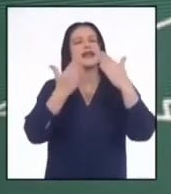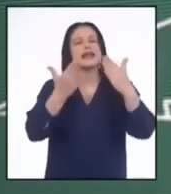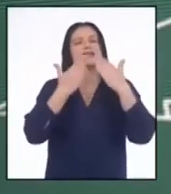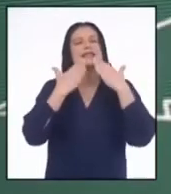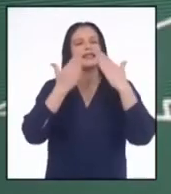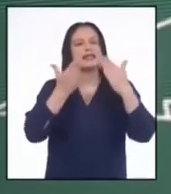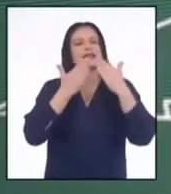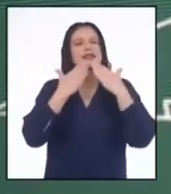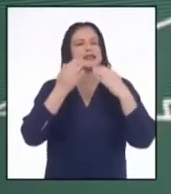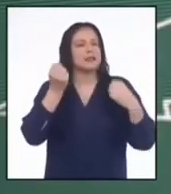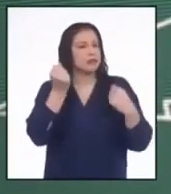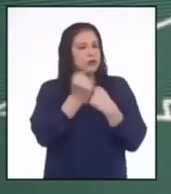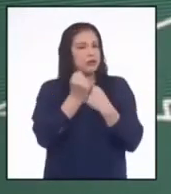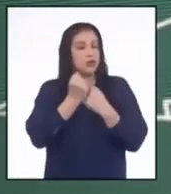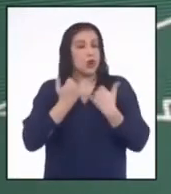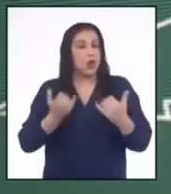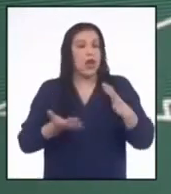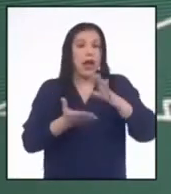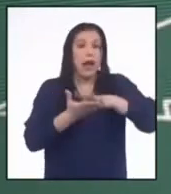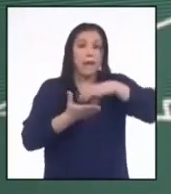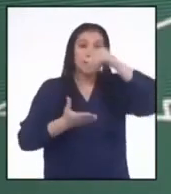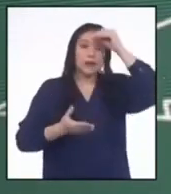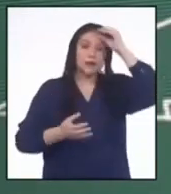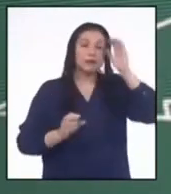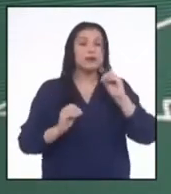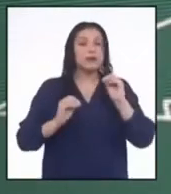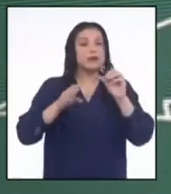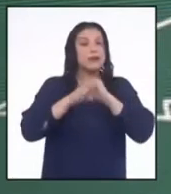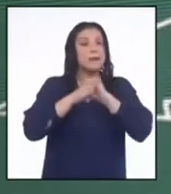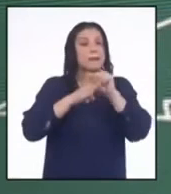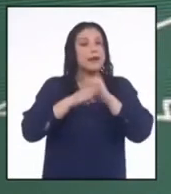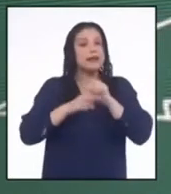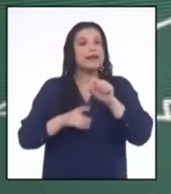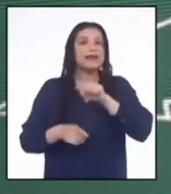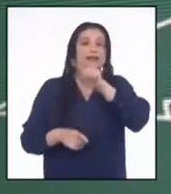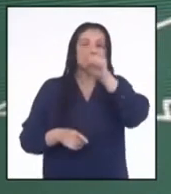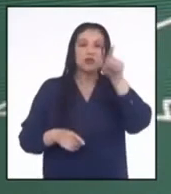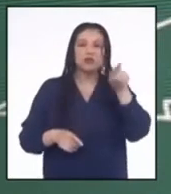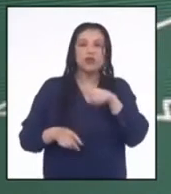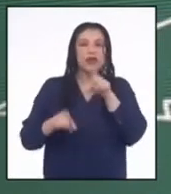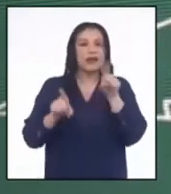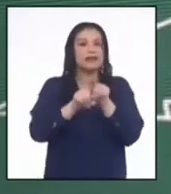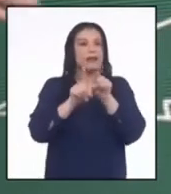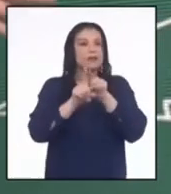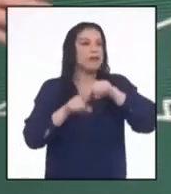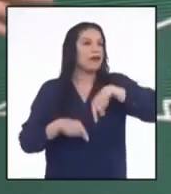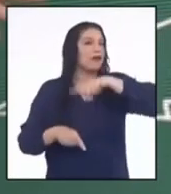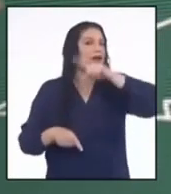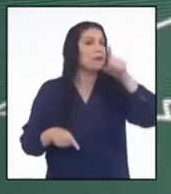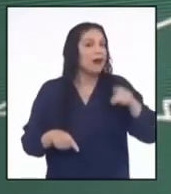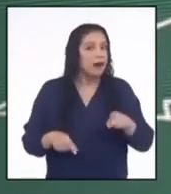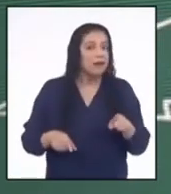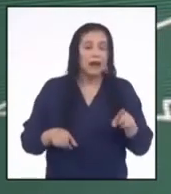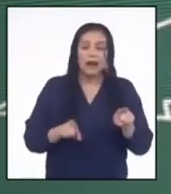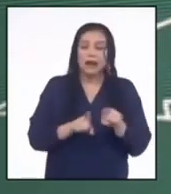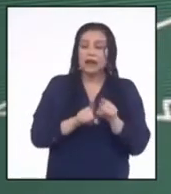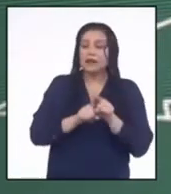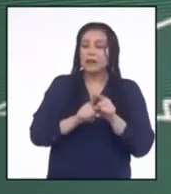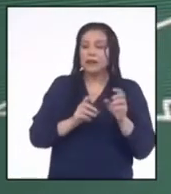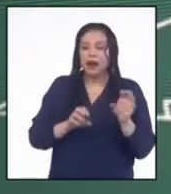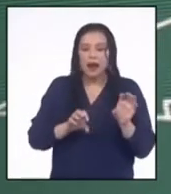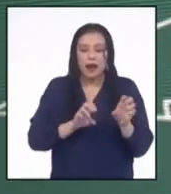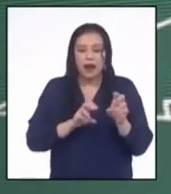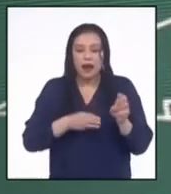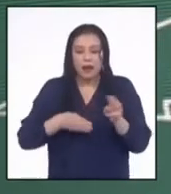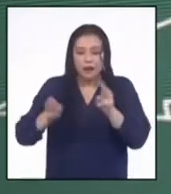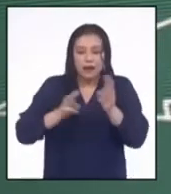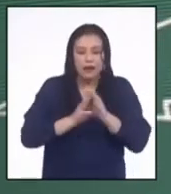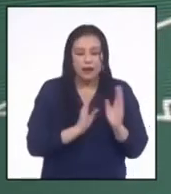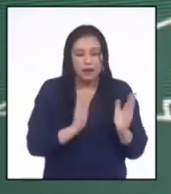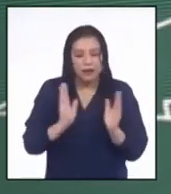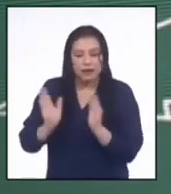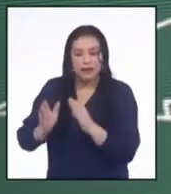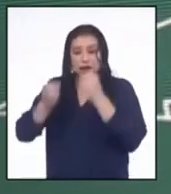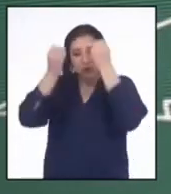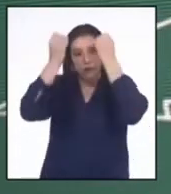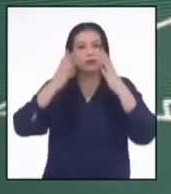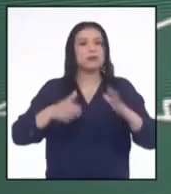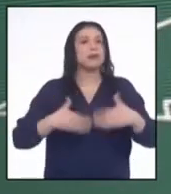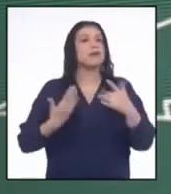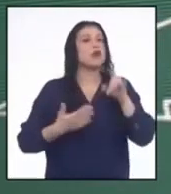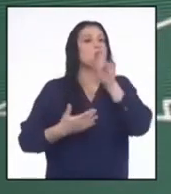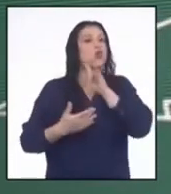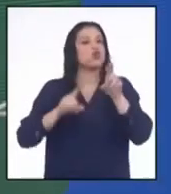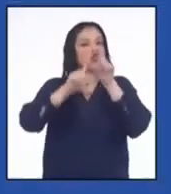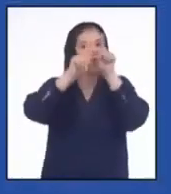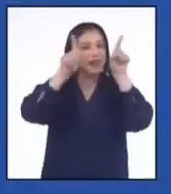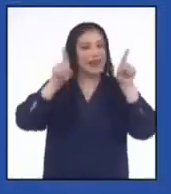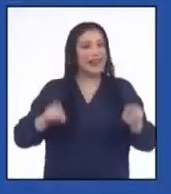por su apoyo. Hoy aprendimos sobre la aplicación de la circunferencia y la parábola, así como la forma de organizar información para que sirva de insumo